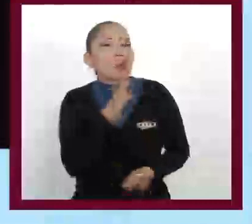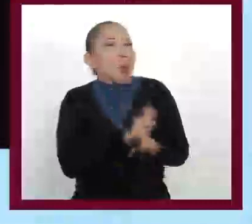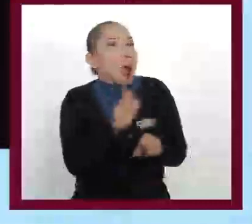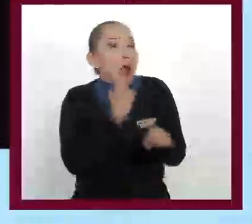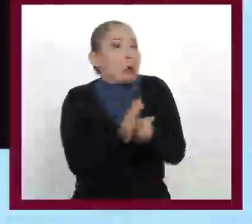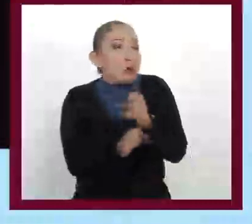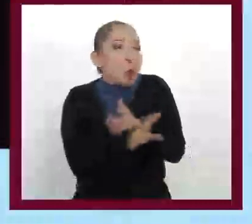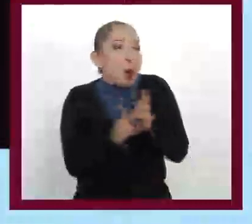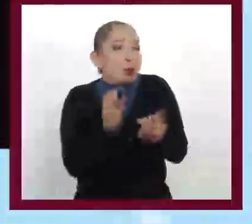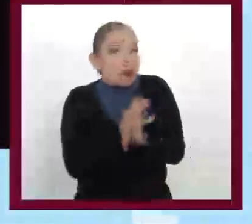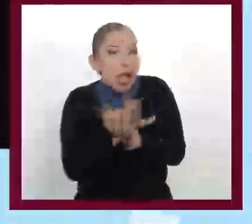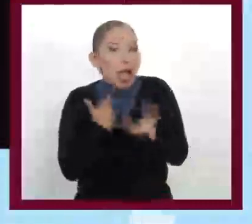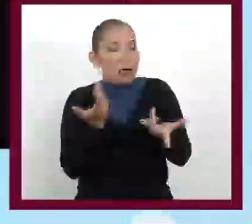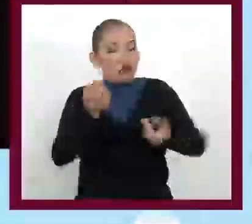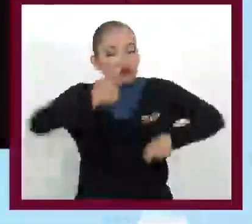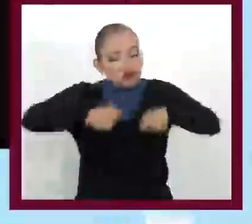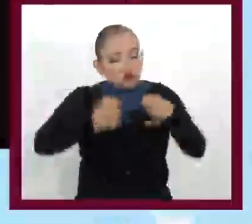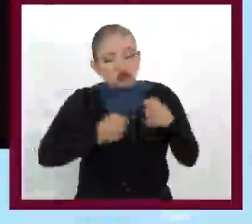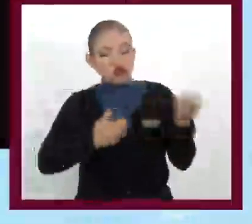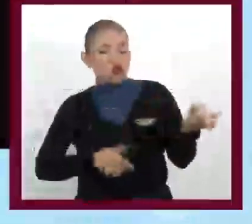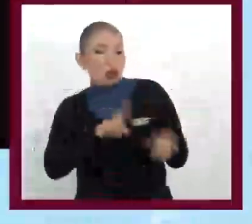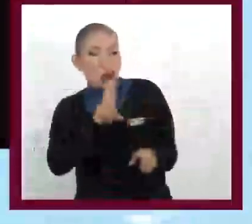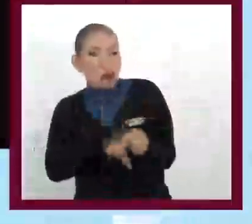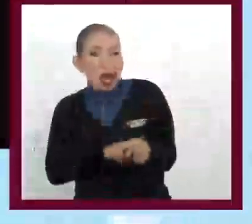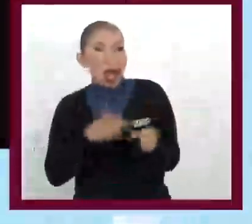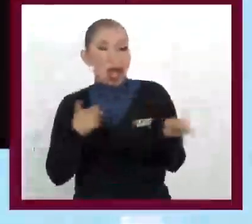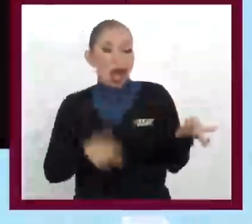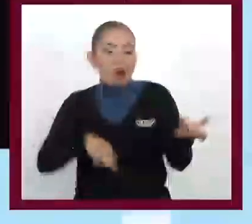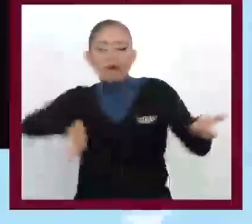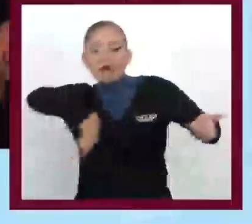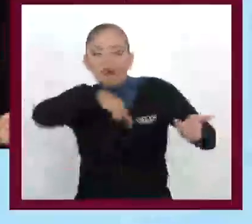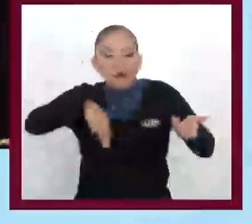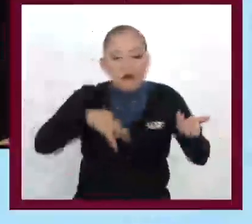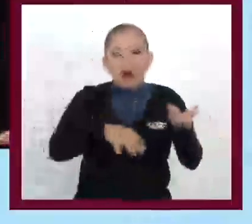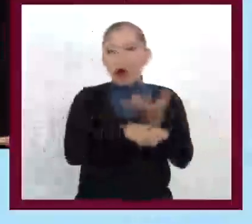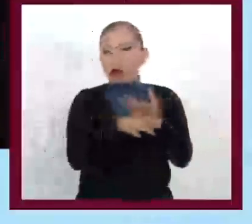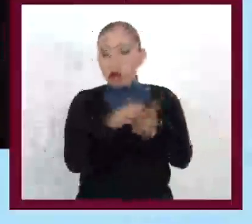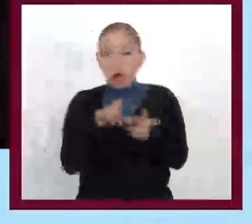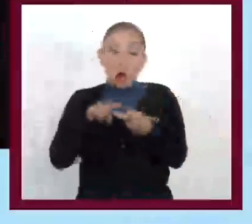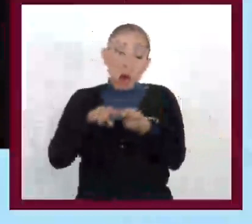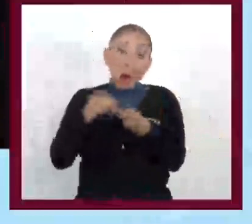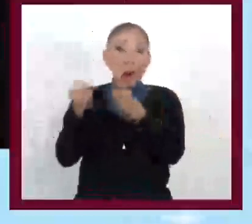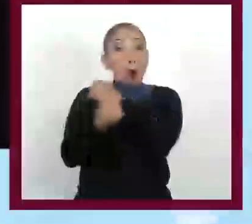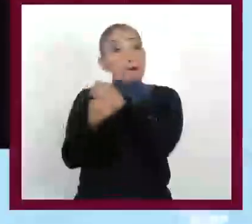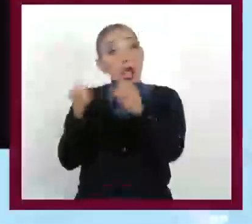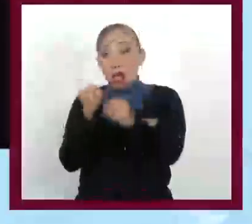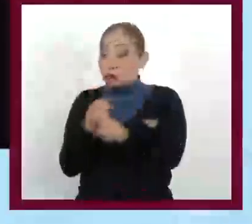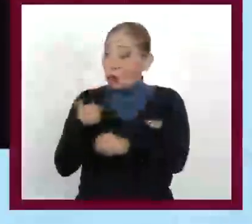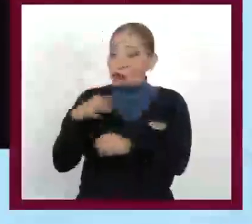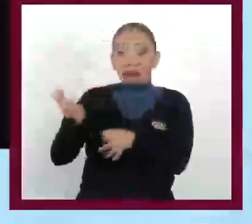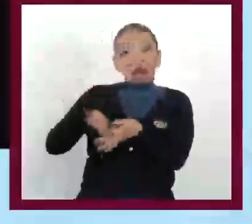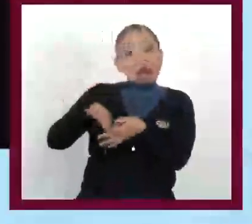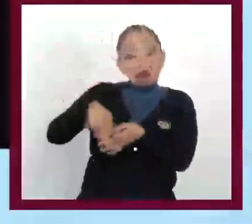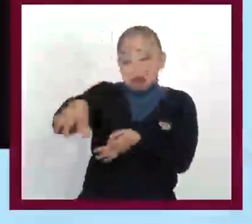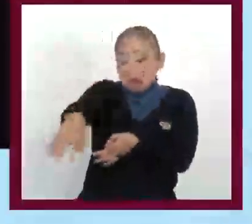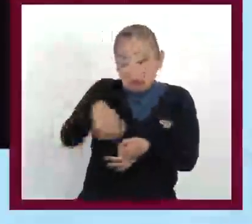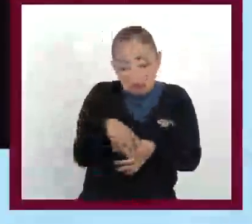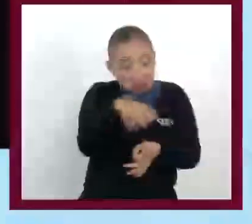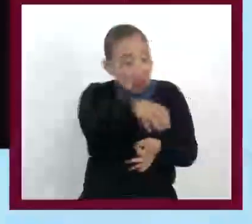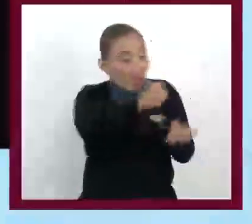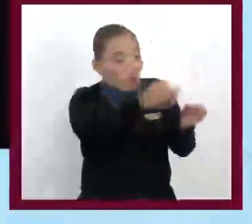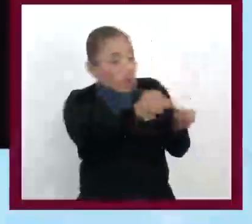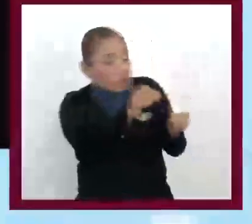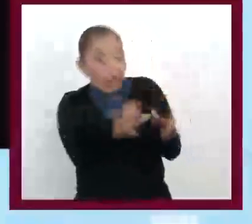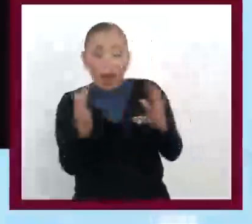podemos utilizar? Bueno, podemos utilizar instrumentos convencionales como guitarra, violín, demás. Podemos usar objetos que estén a nuestro alcance